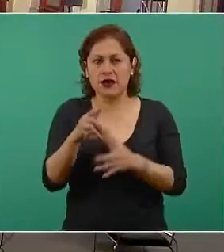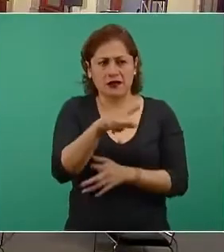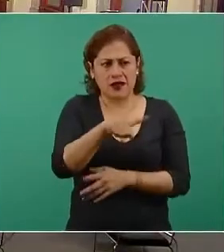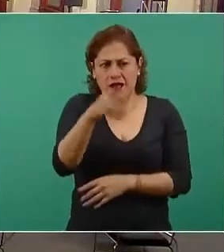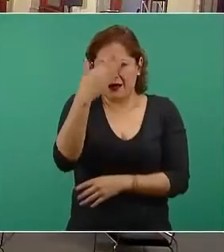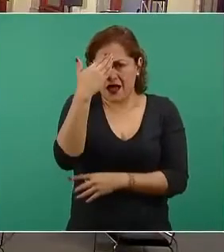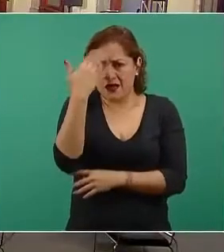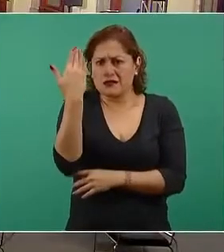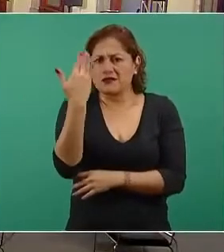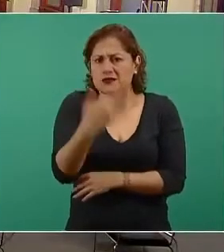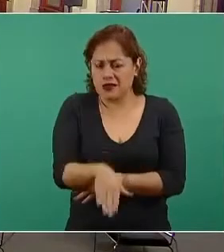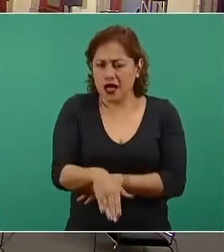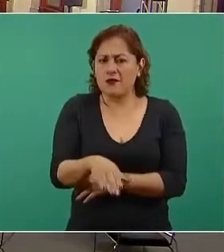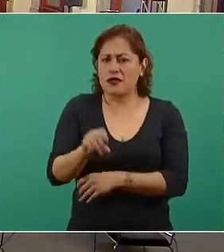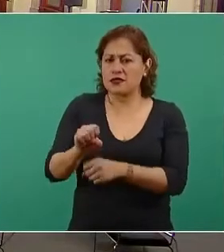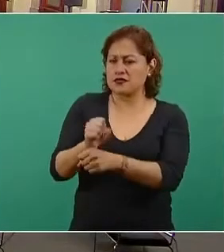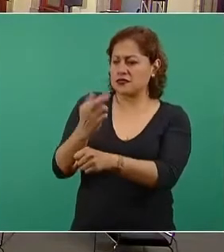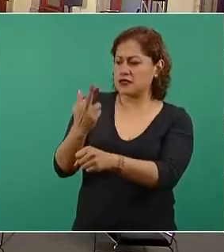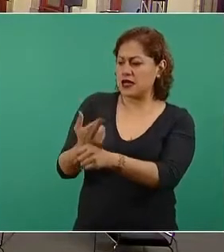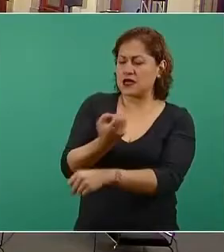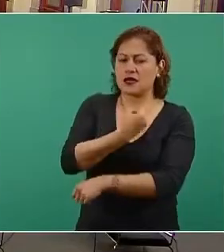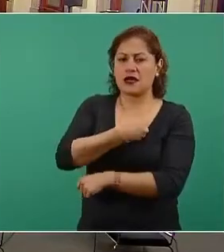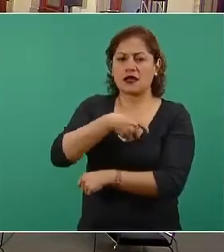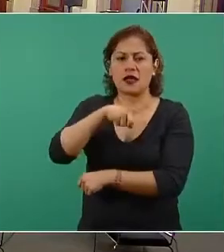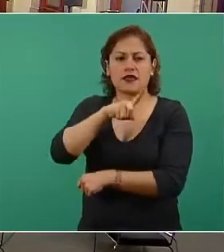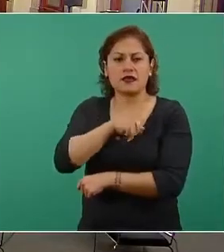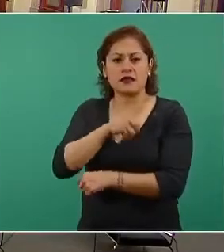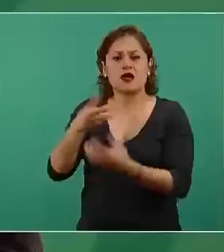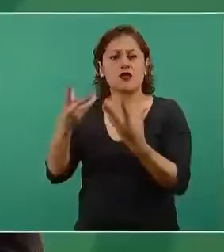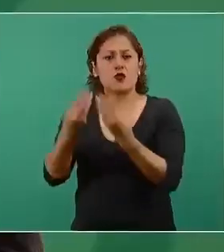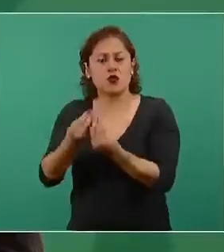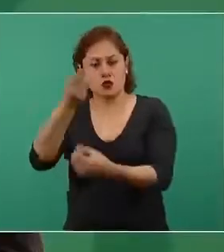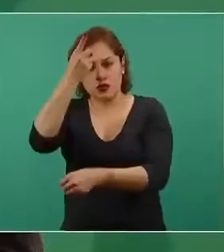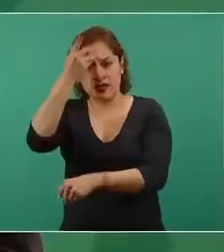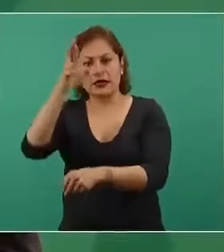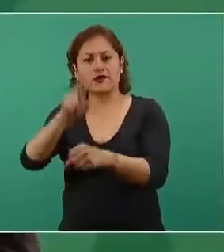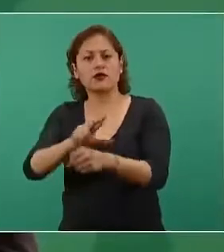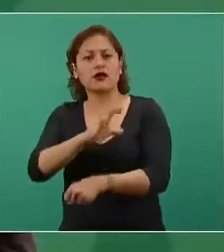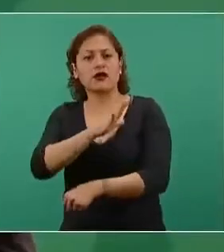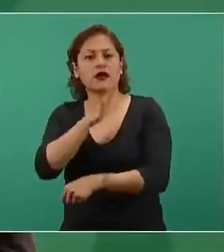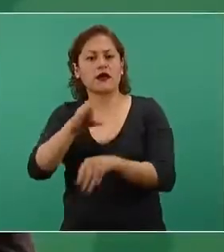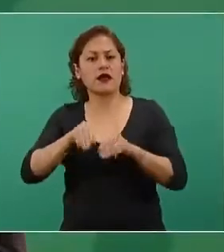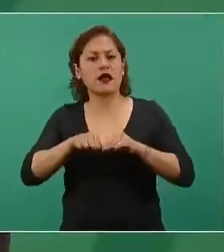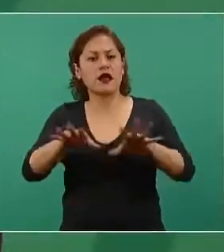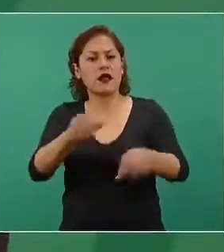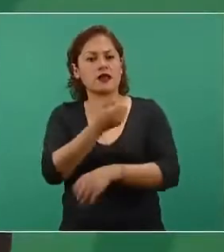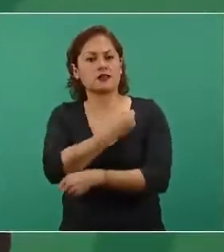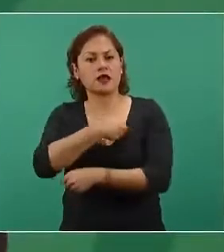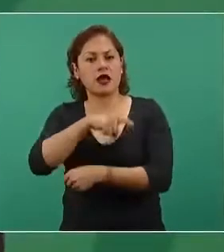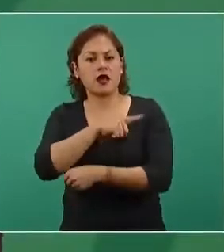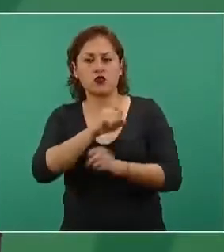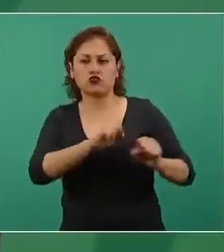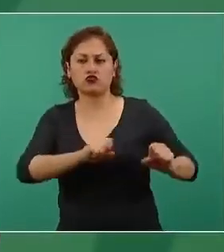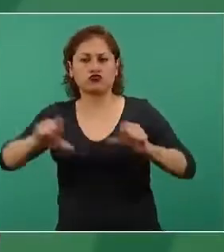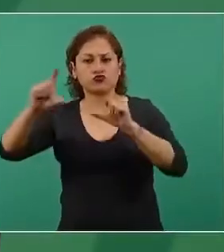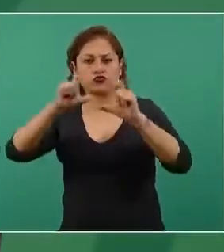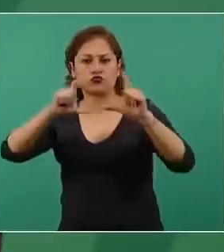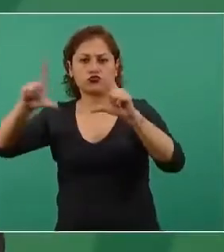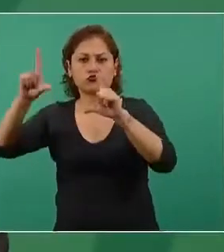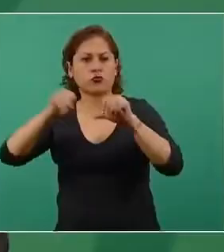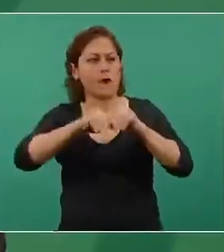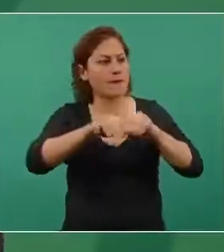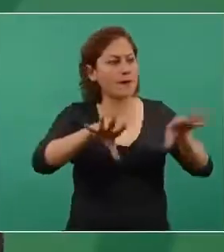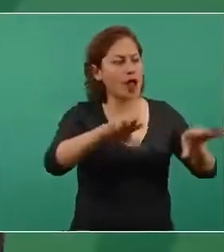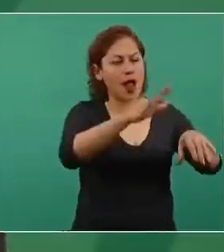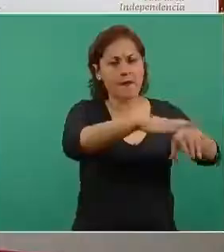estos documentos que la Secretaría de Salud a través de la Dirección General de Promoción de la Salud tiene actualmente activos, que son las medidas preventivas en